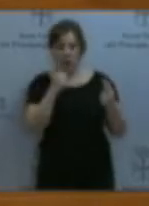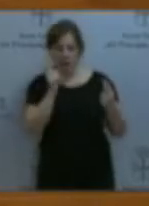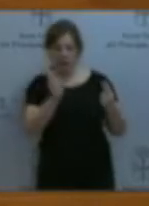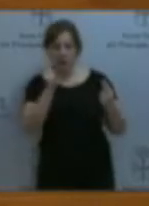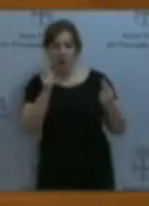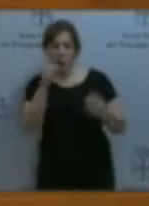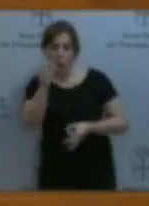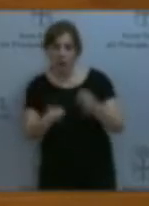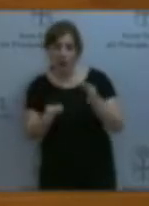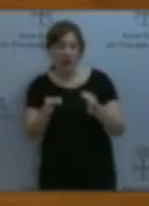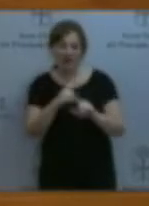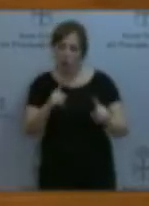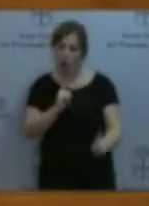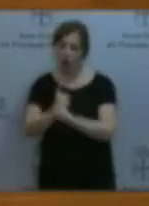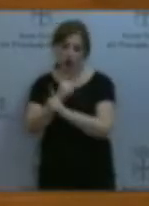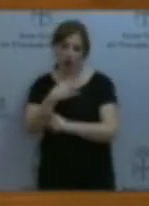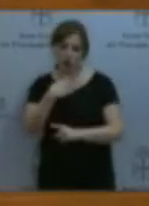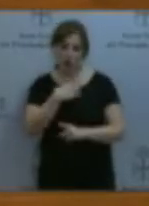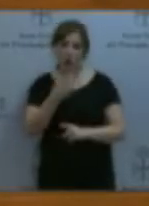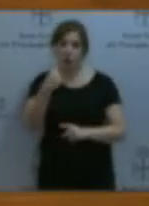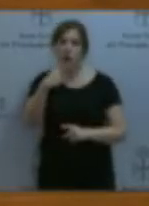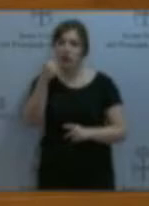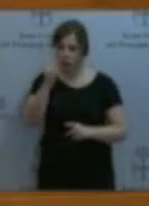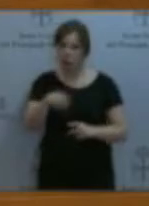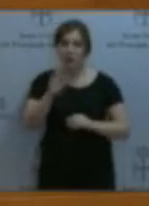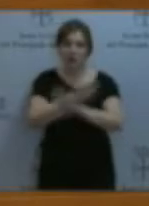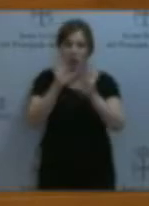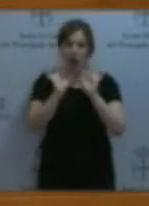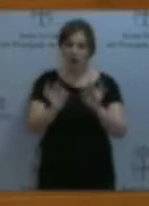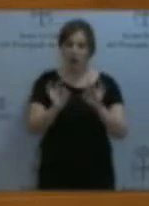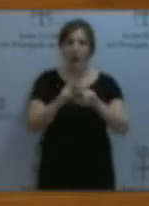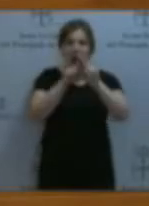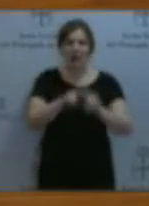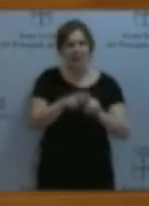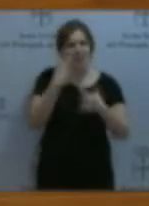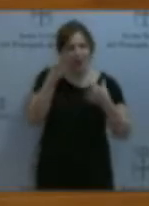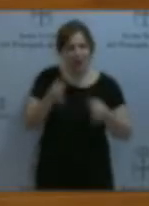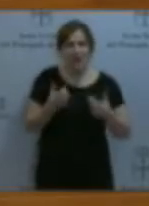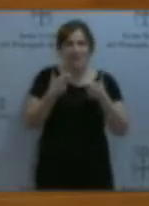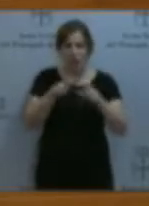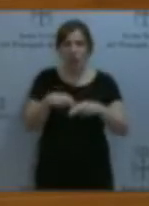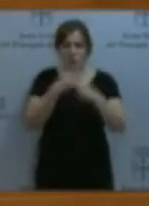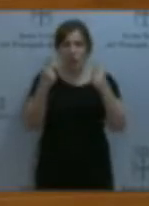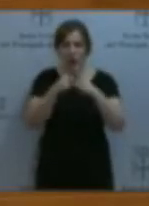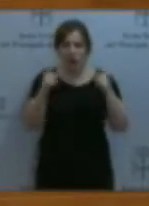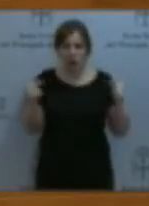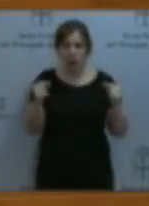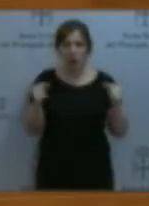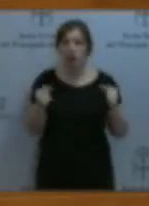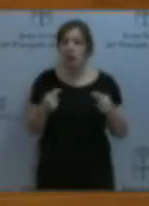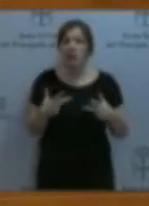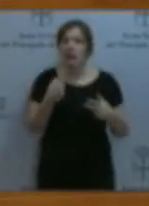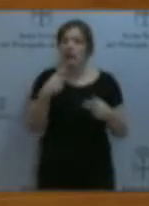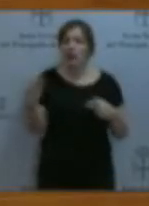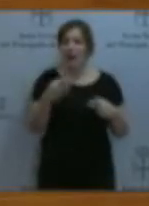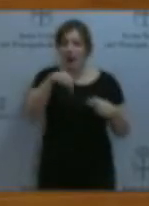menos contra ella. Lo decimos también con absoluta claridad. Nuestro análisis de la realidad del sector público asturiano concluye que en